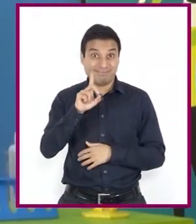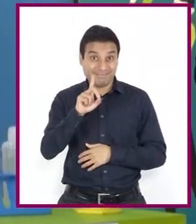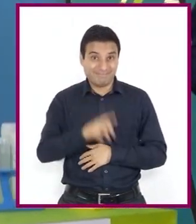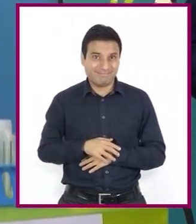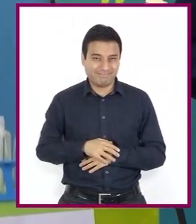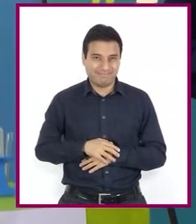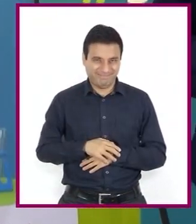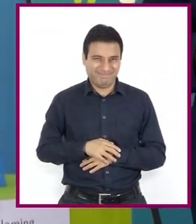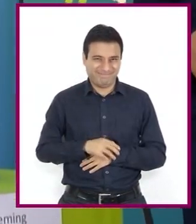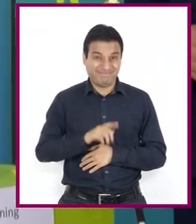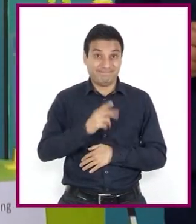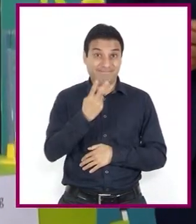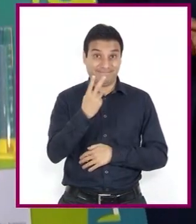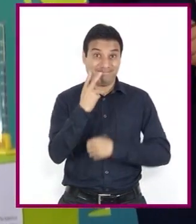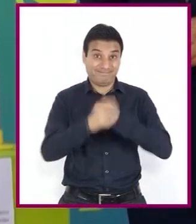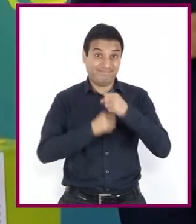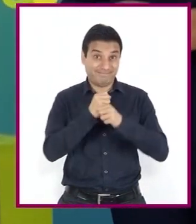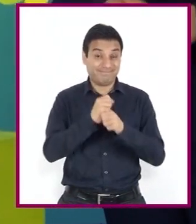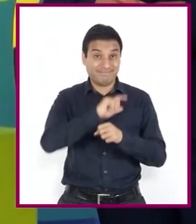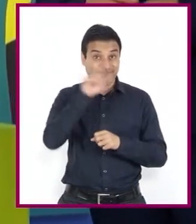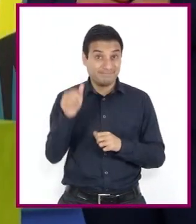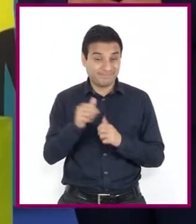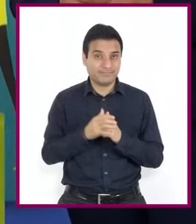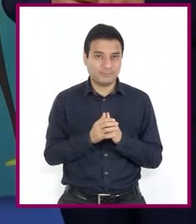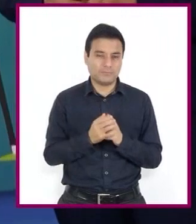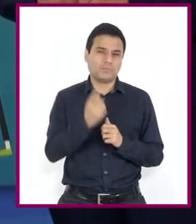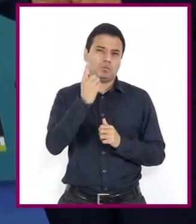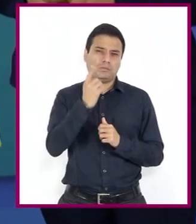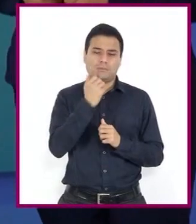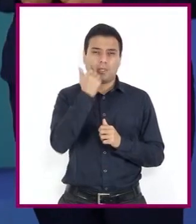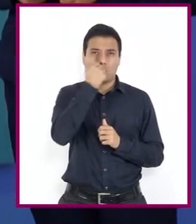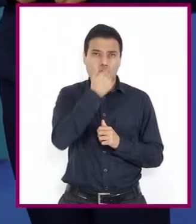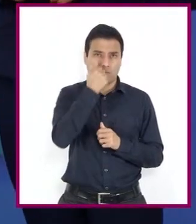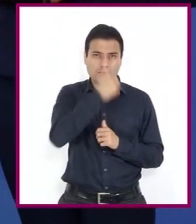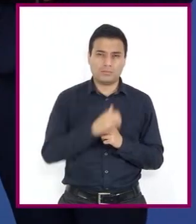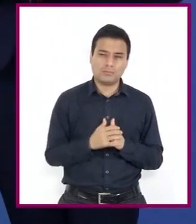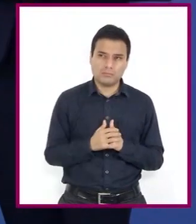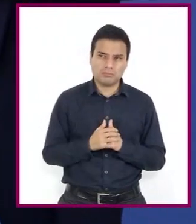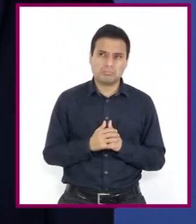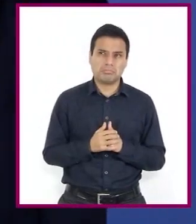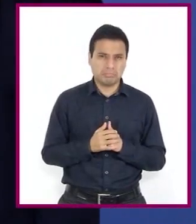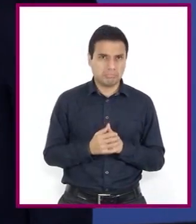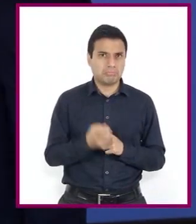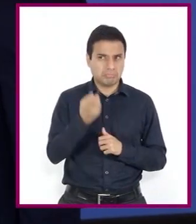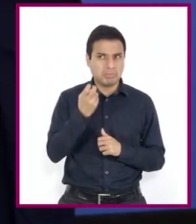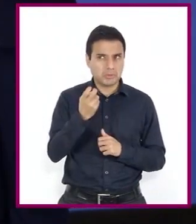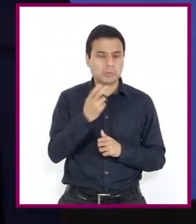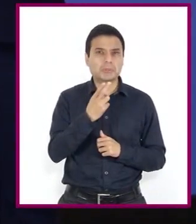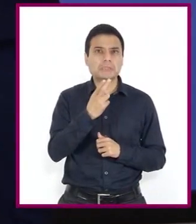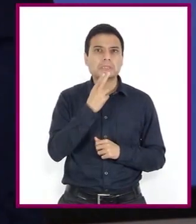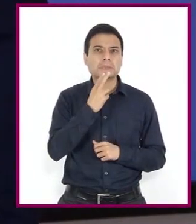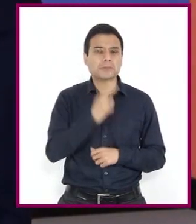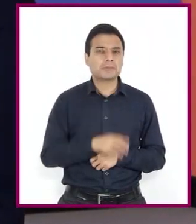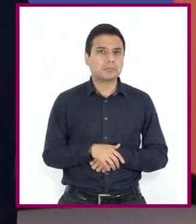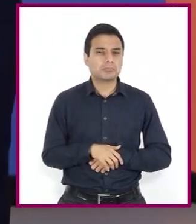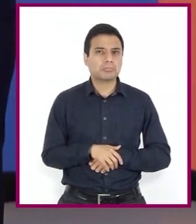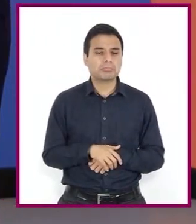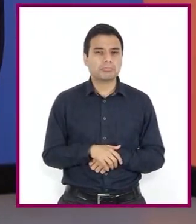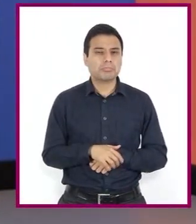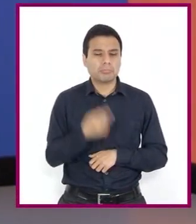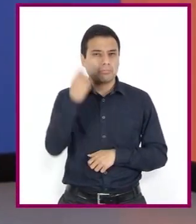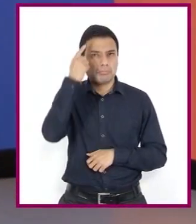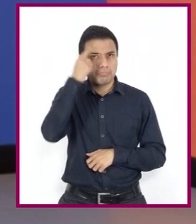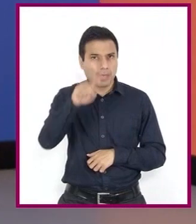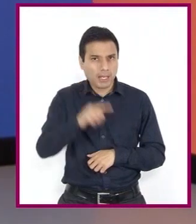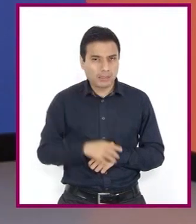años después del descubrimiento de Fleming, que uno de sus alumnos demostró la eficacia de la penicilina para el